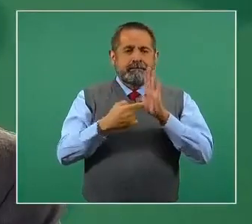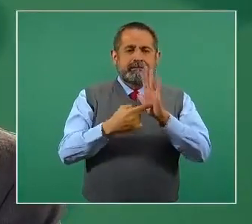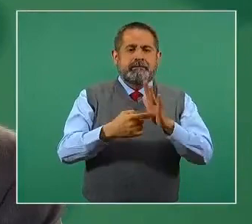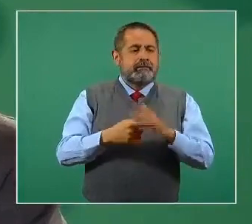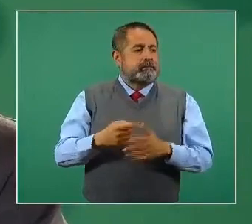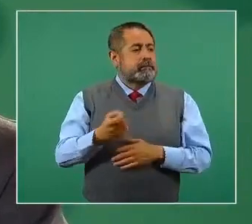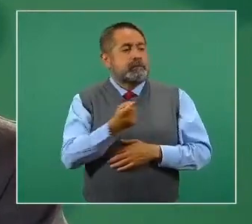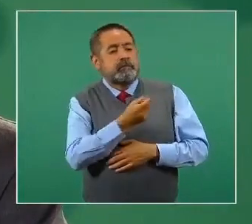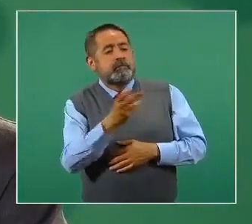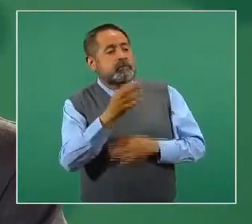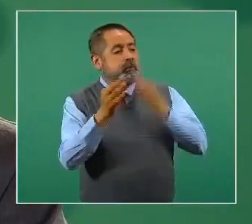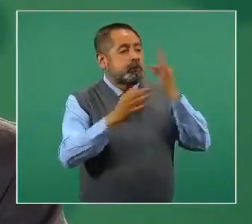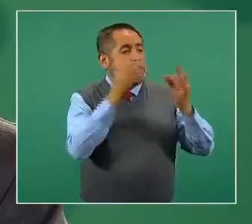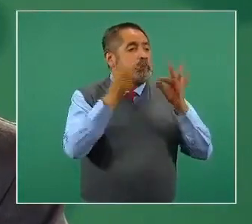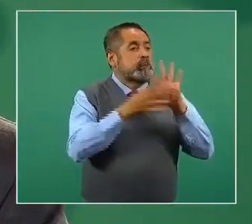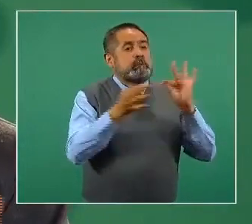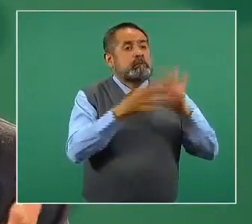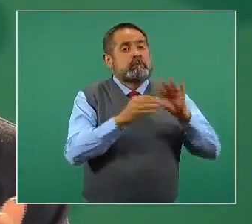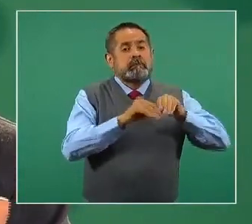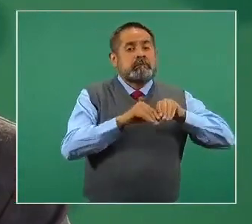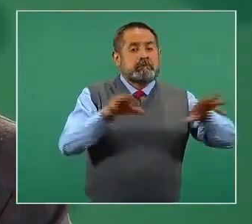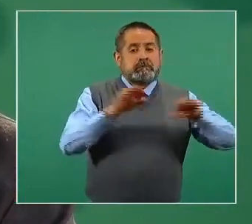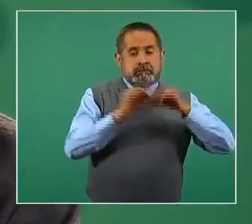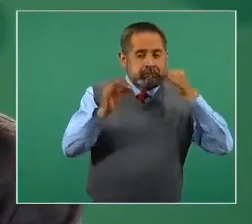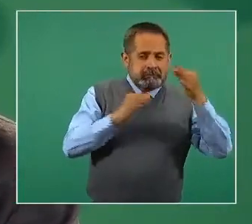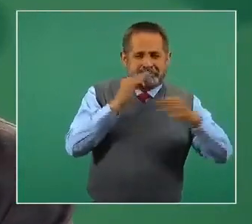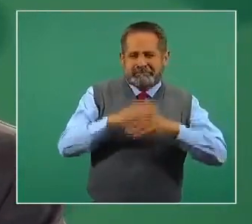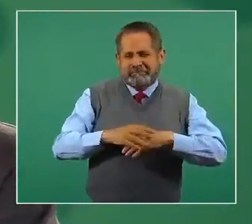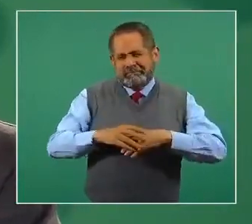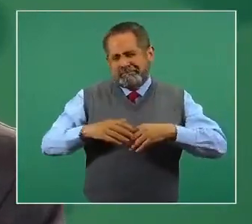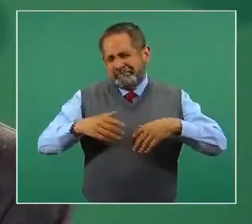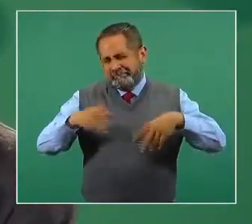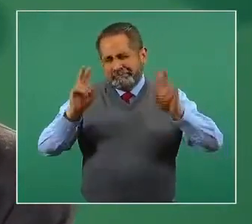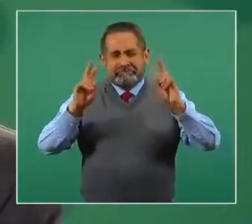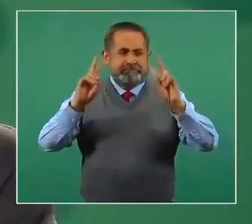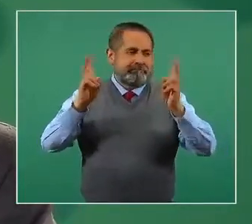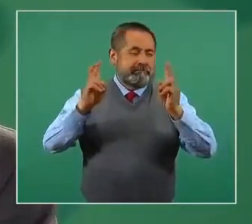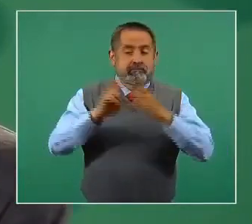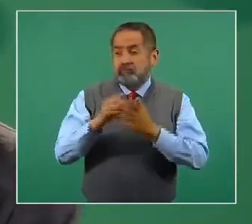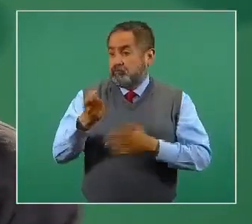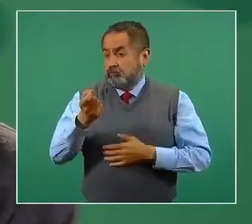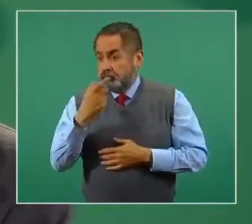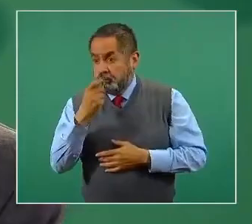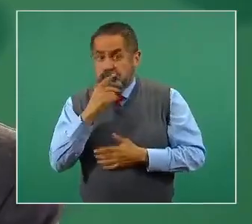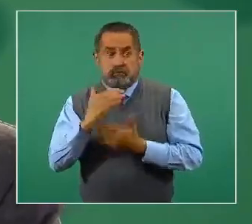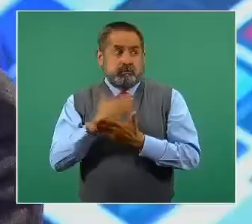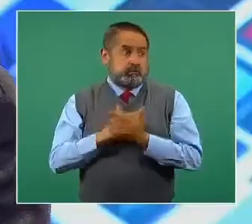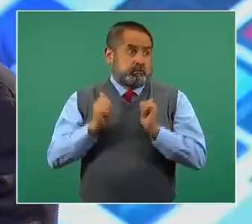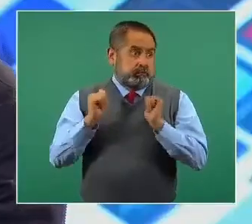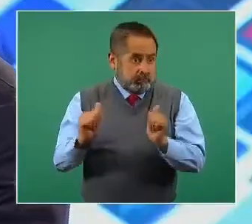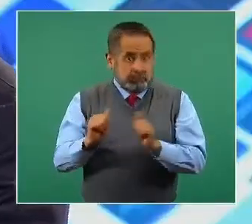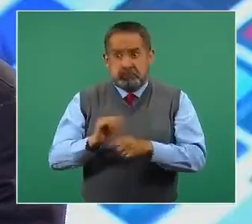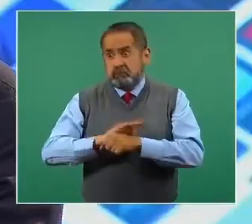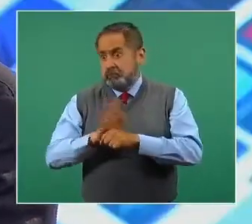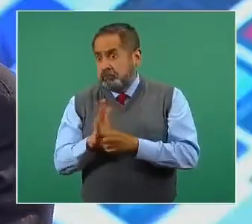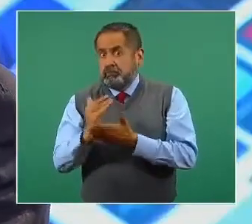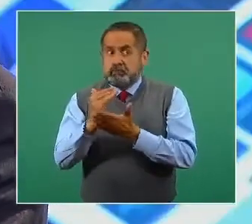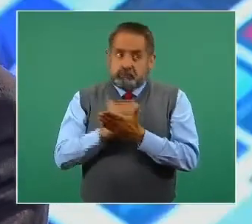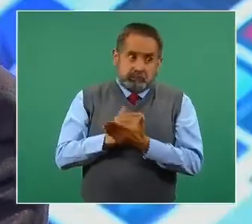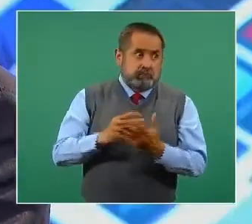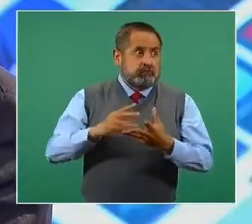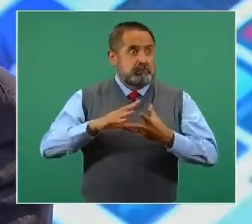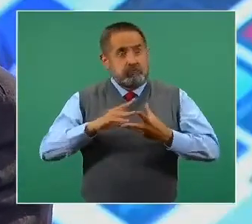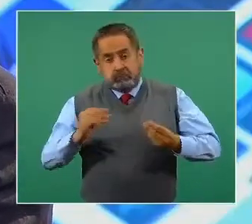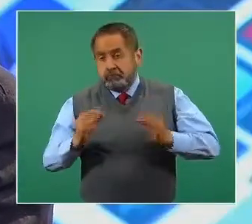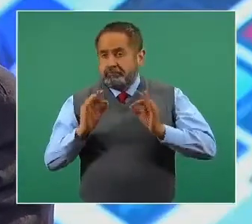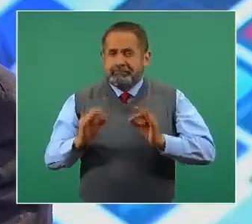unas noticias. Ha ocurrido con temas de tratamiento, con temas de prevención, con temas de variantes genéticas, y este es